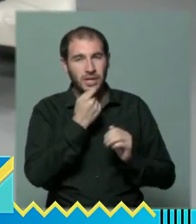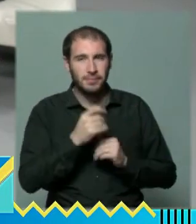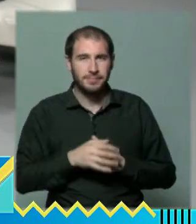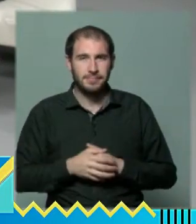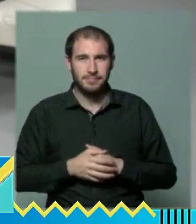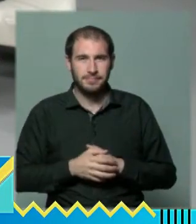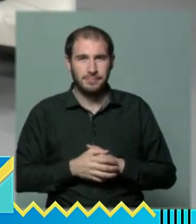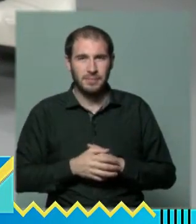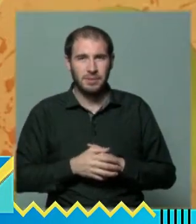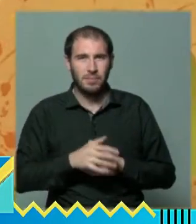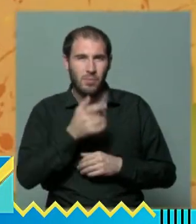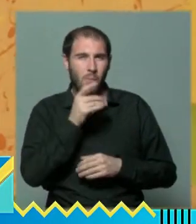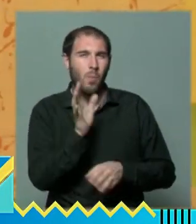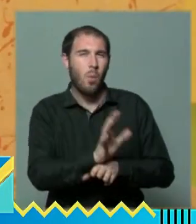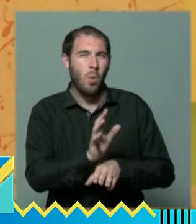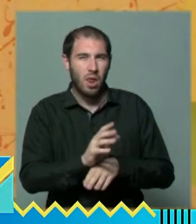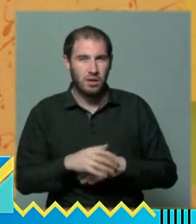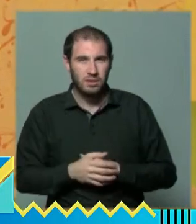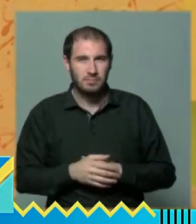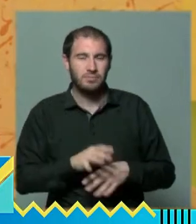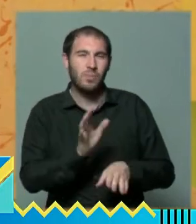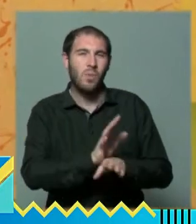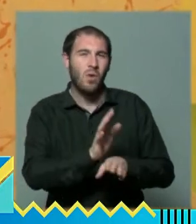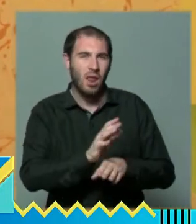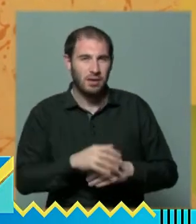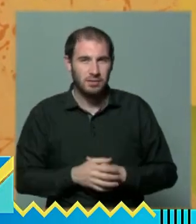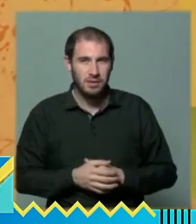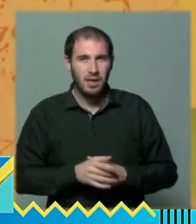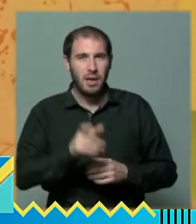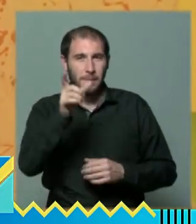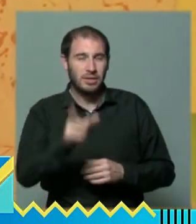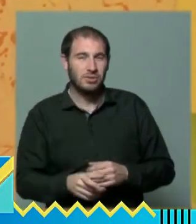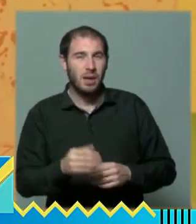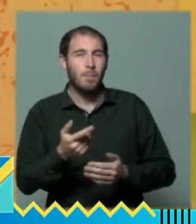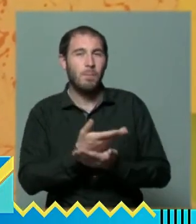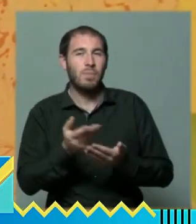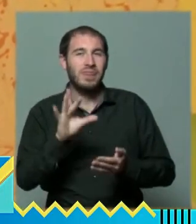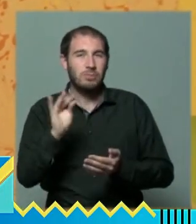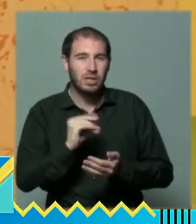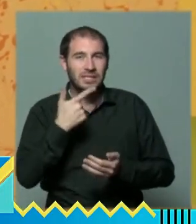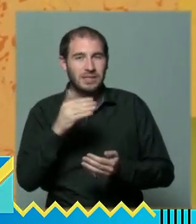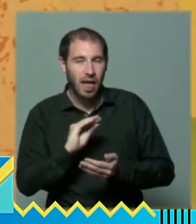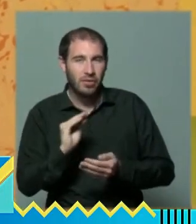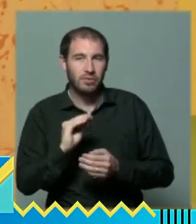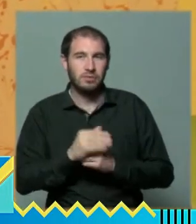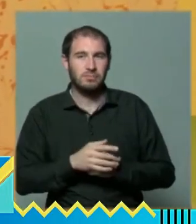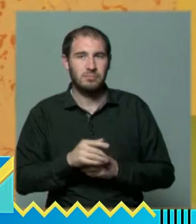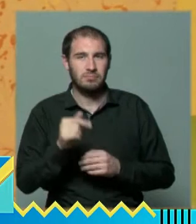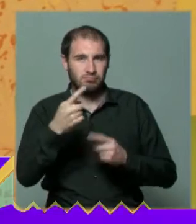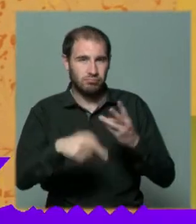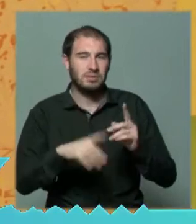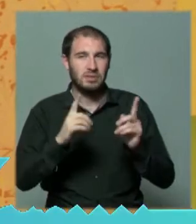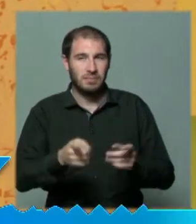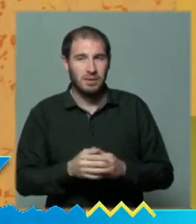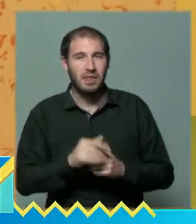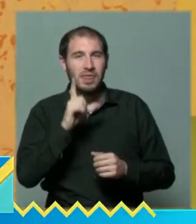uno se mofa o se burla de un funcionario público, de un diputado, de un senador, de alguien del gobierno, también